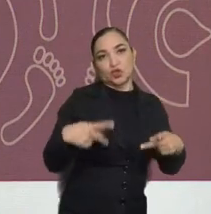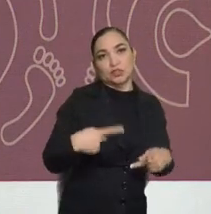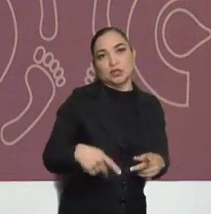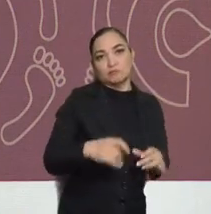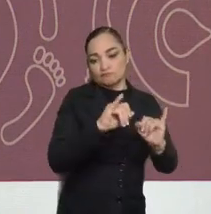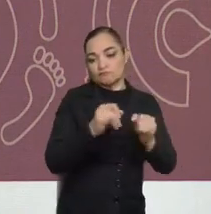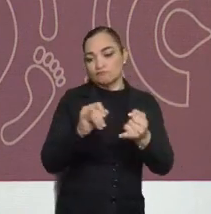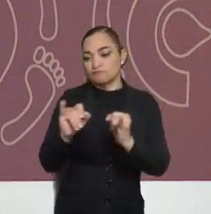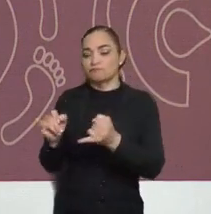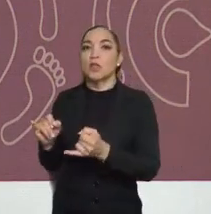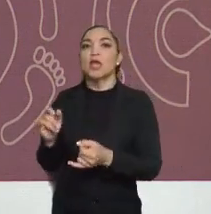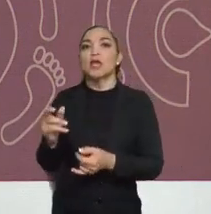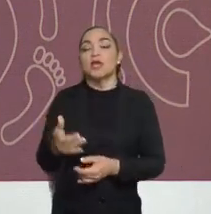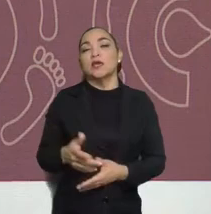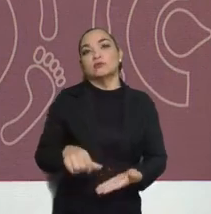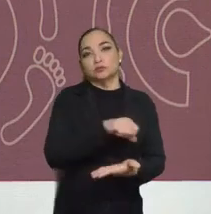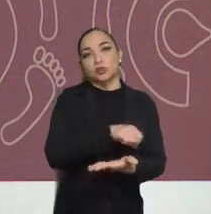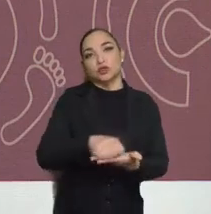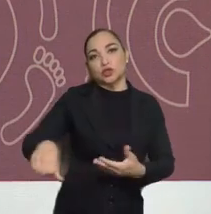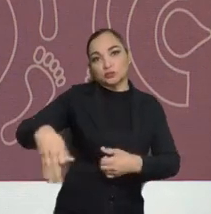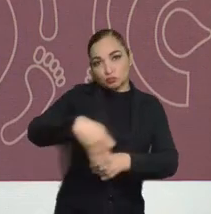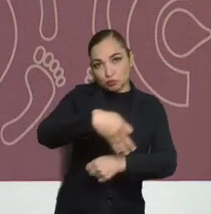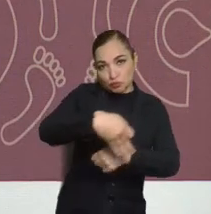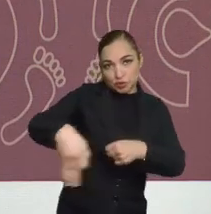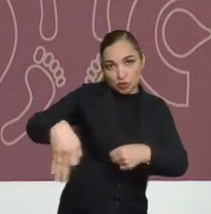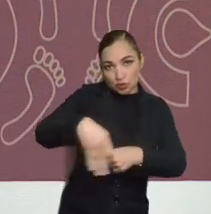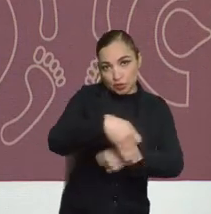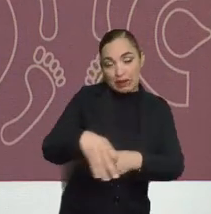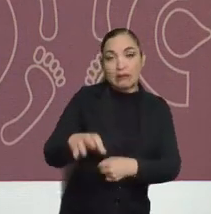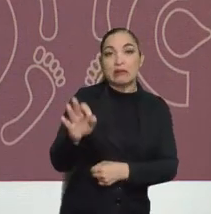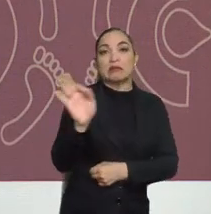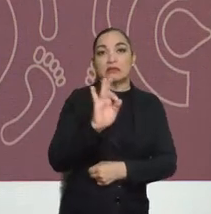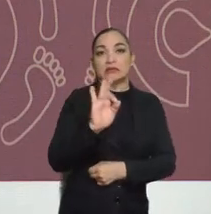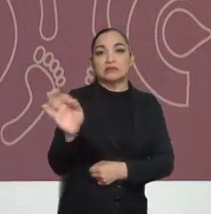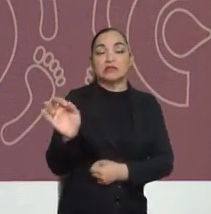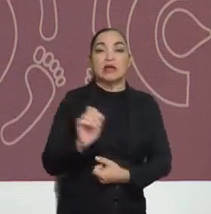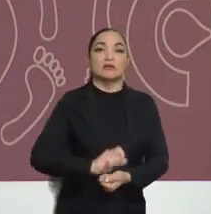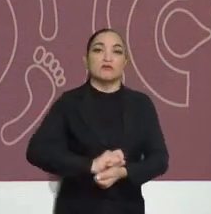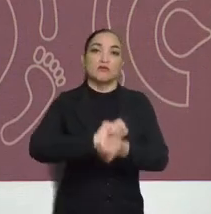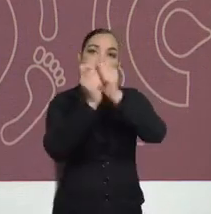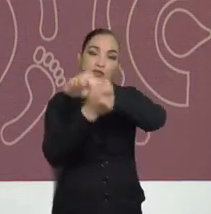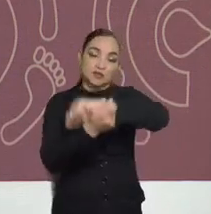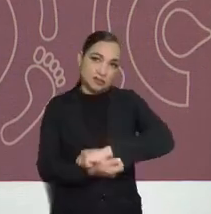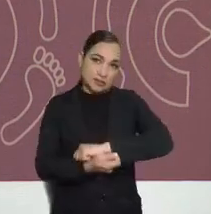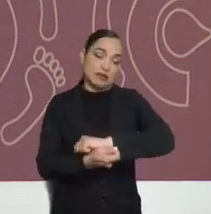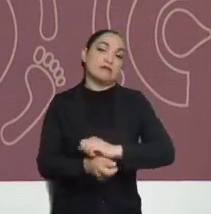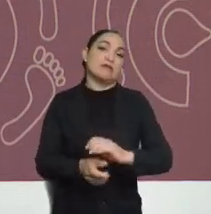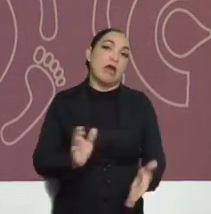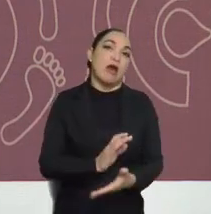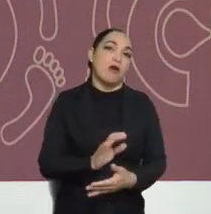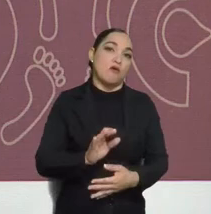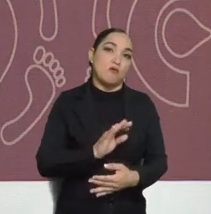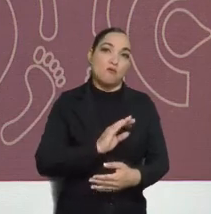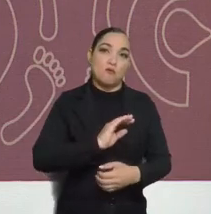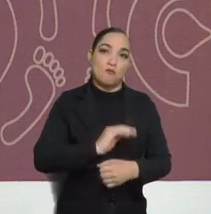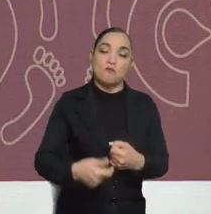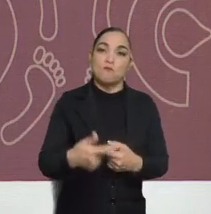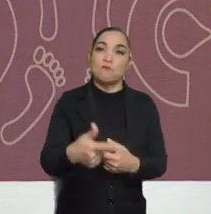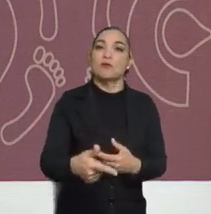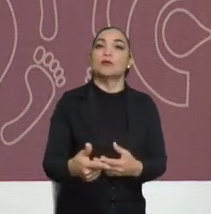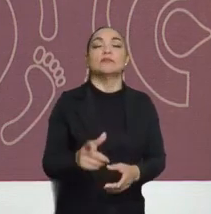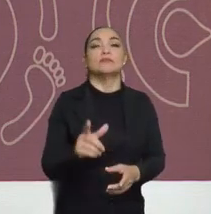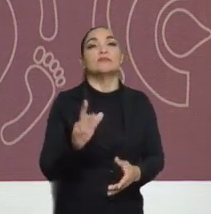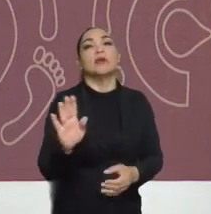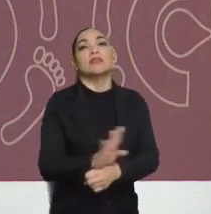suspensiones provisionales que en caso de transformarse en definitivas únicamente benefician a esas personas